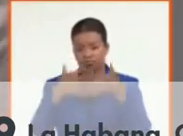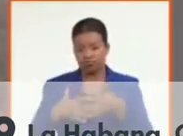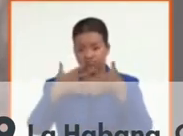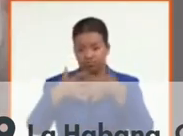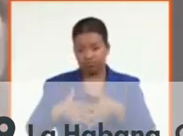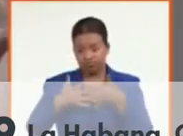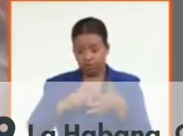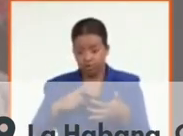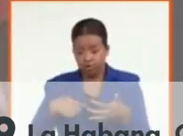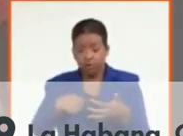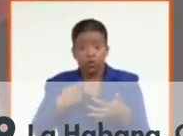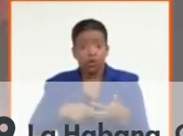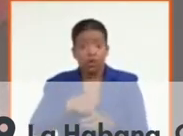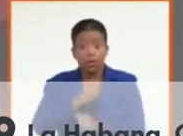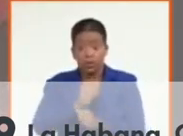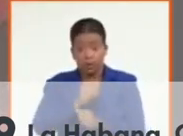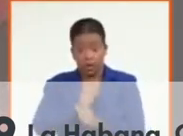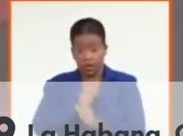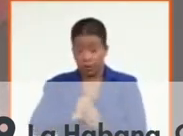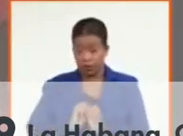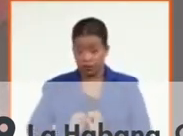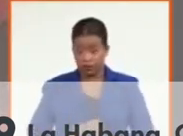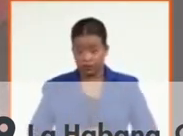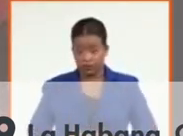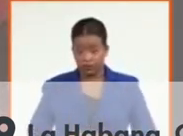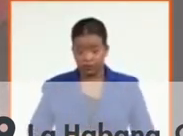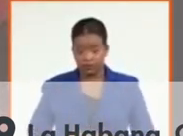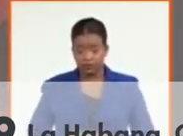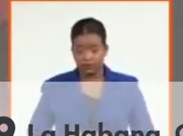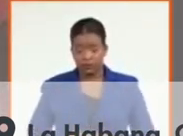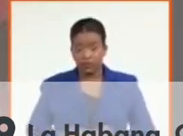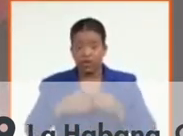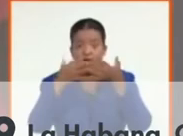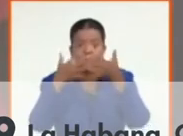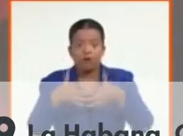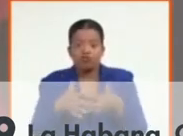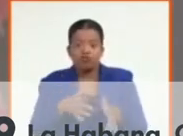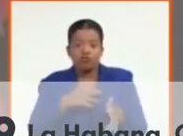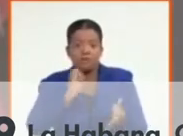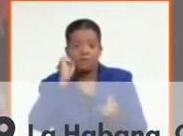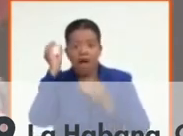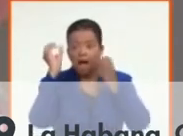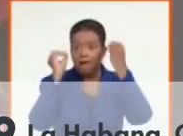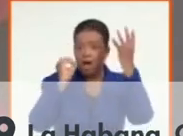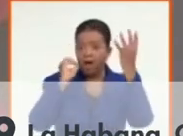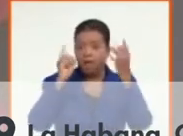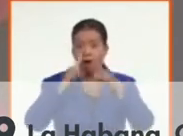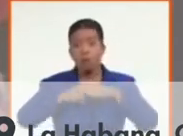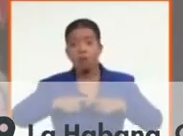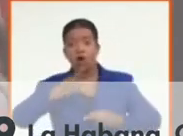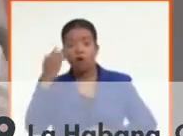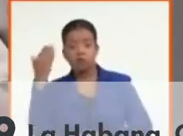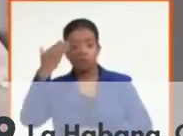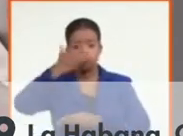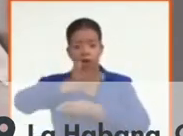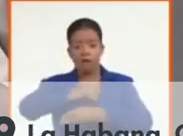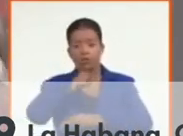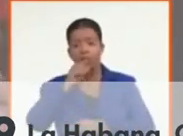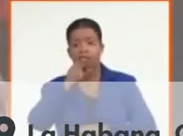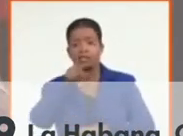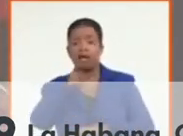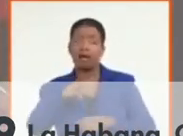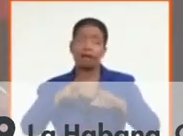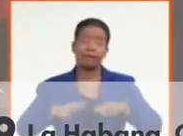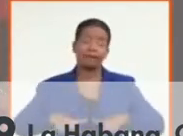que nosotros somos capaz de hacer porque es bloqueo la gente no les guste se vaya abajo otra vez con el bloqueo